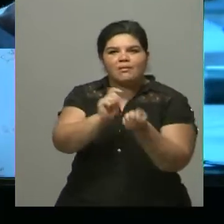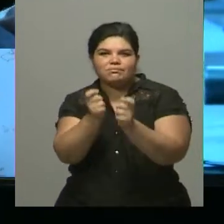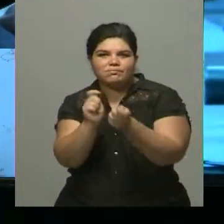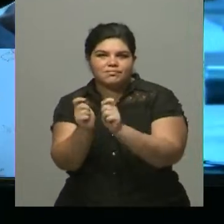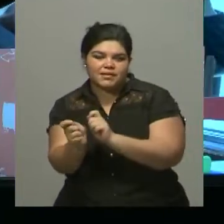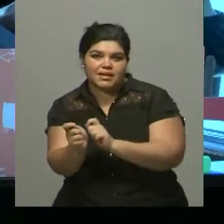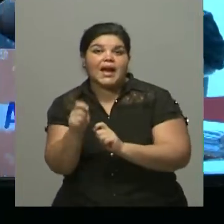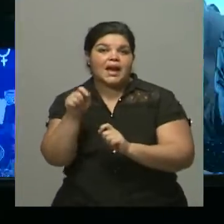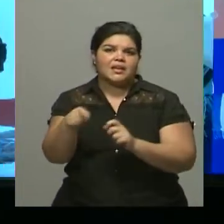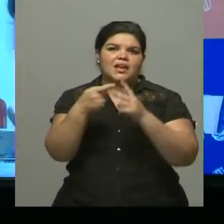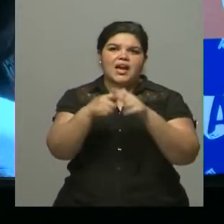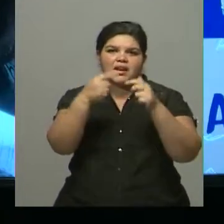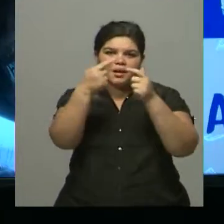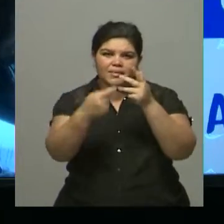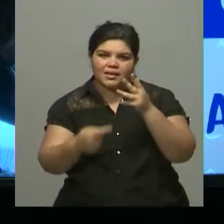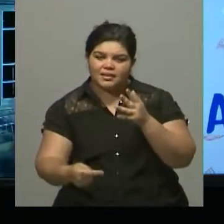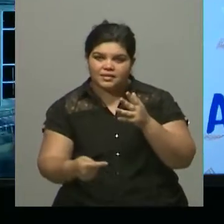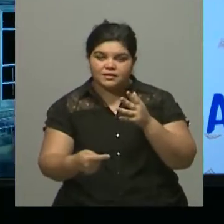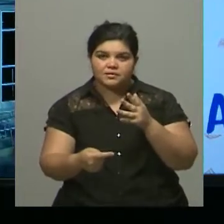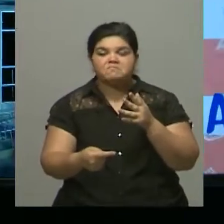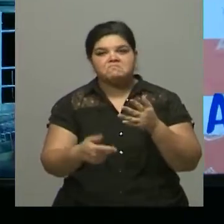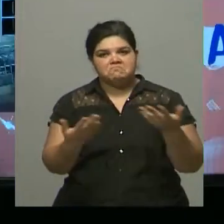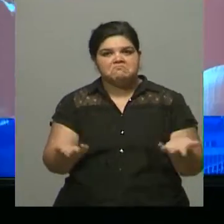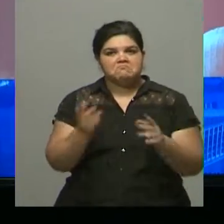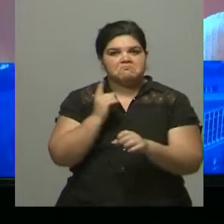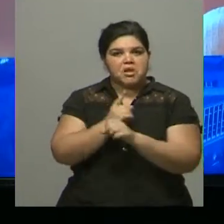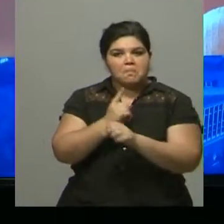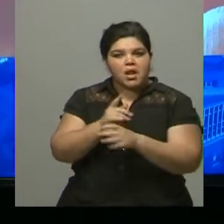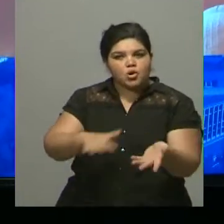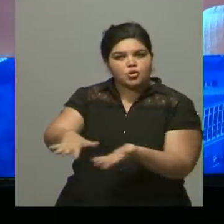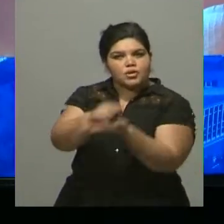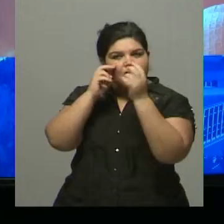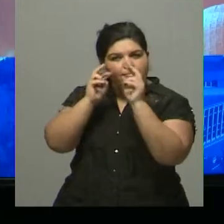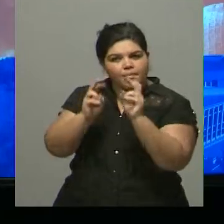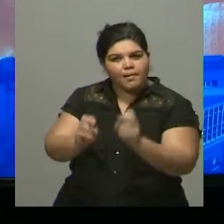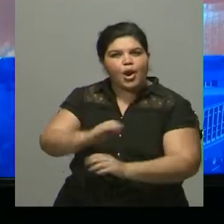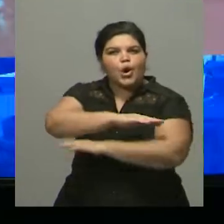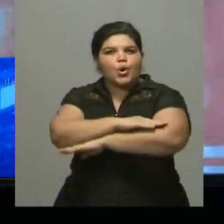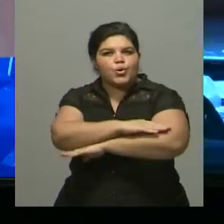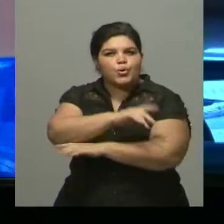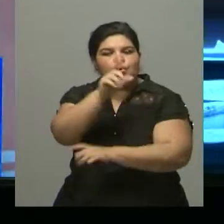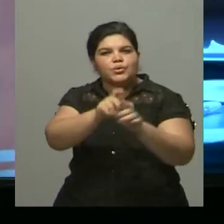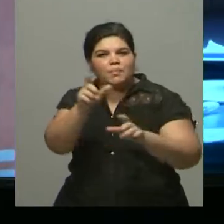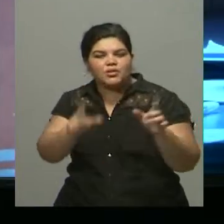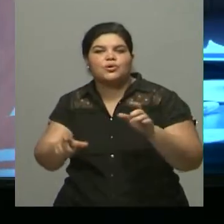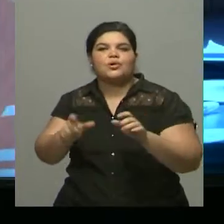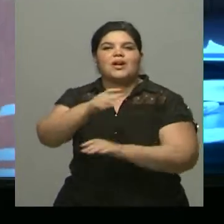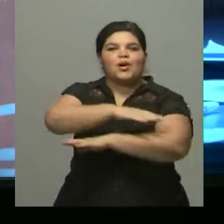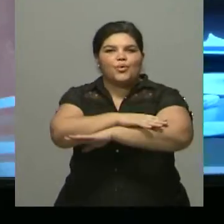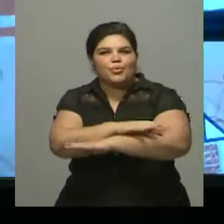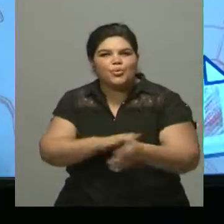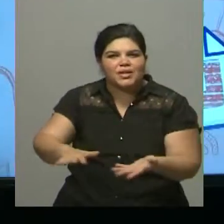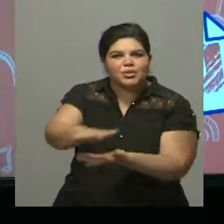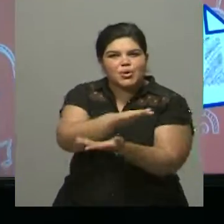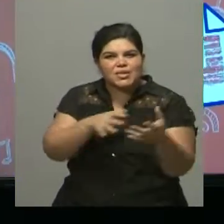para hacerlo. Entonces, en un estudio riguroso de la sociedad, de los comportamientos sociales, de los grupos sociales, de